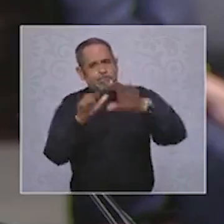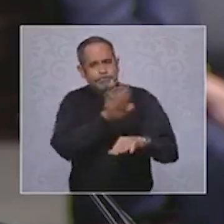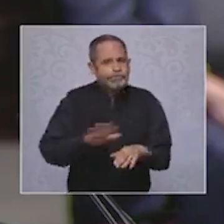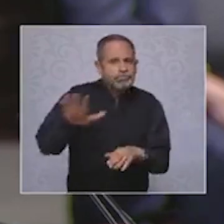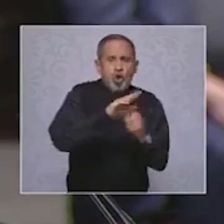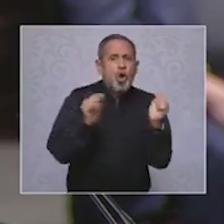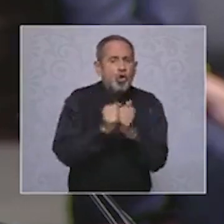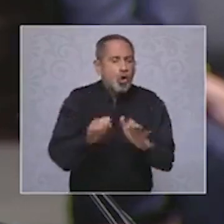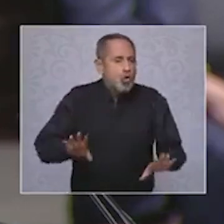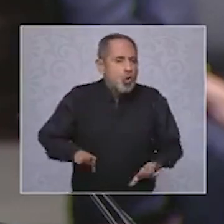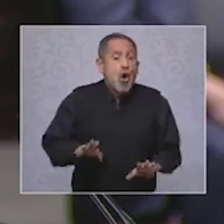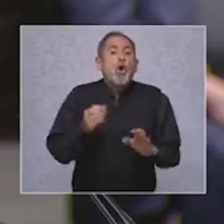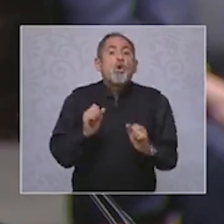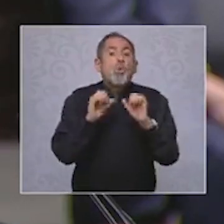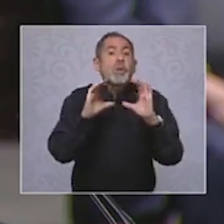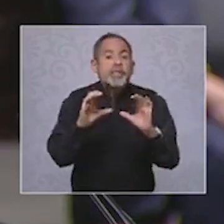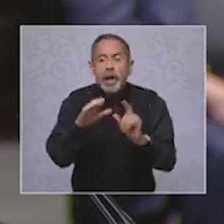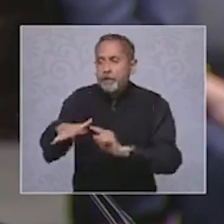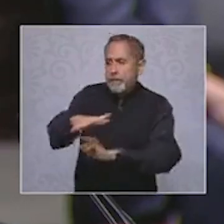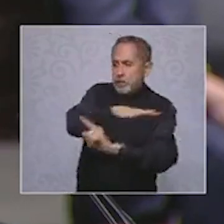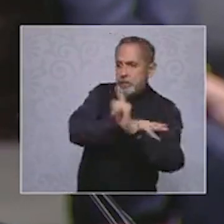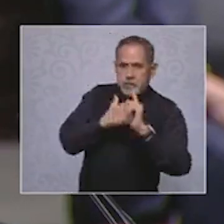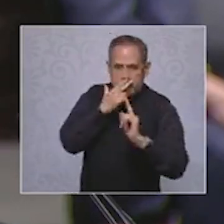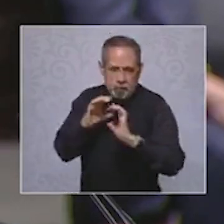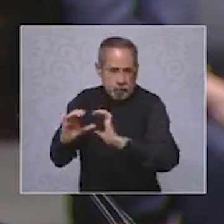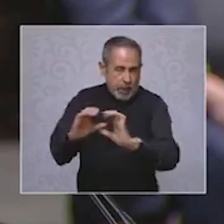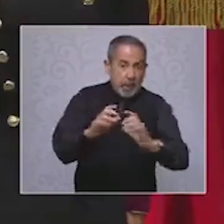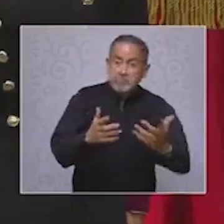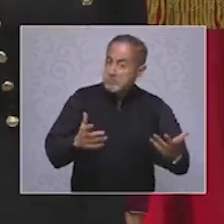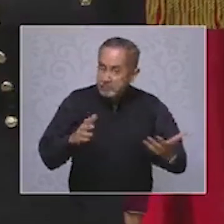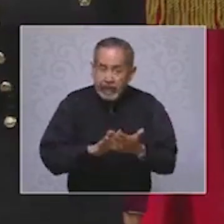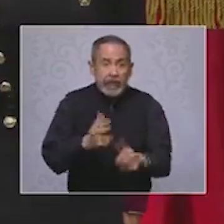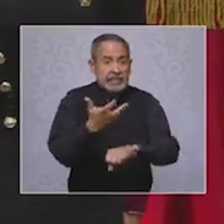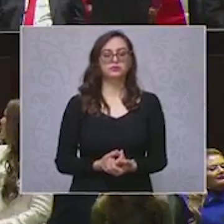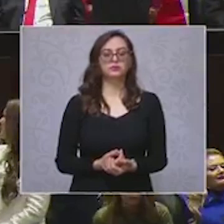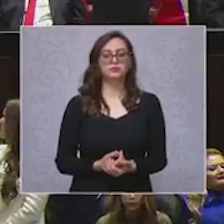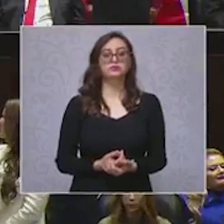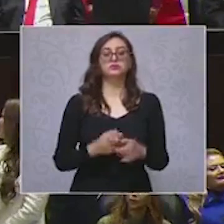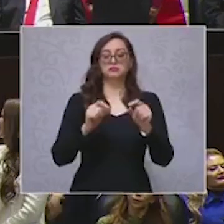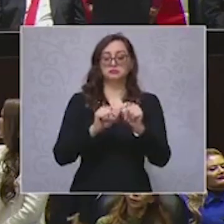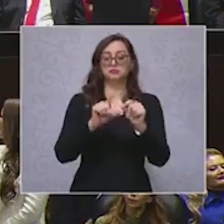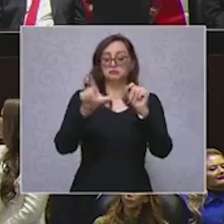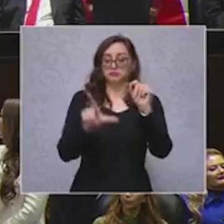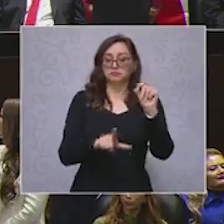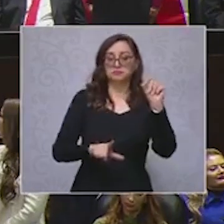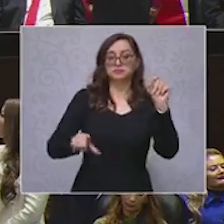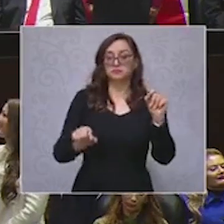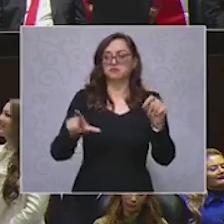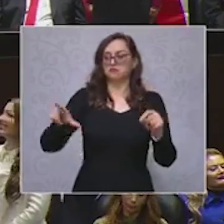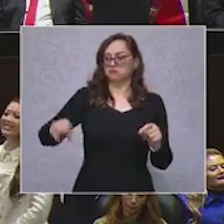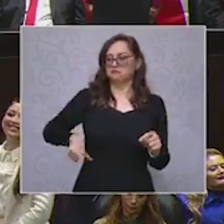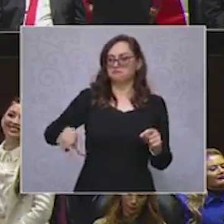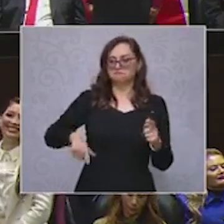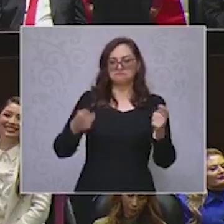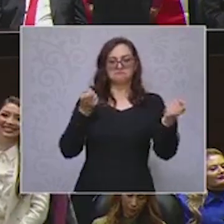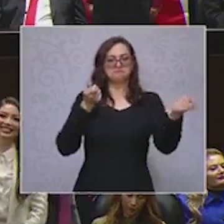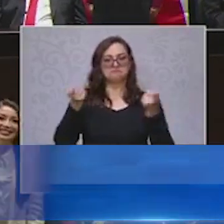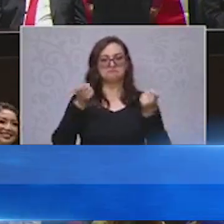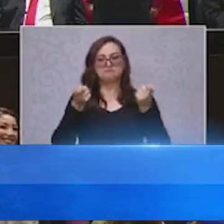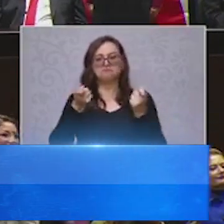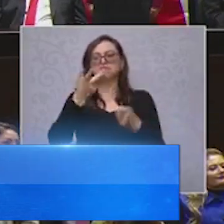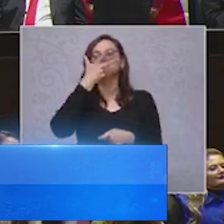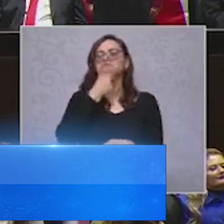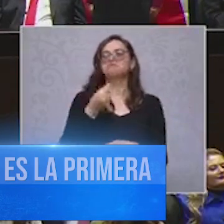y recalcó que Andrés Manuel López Obrador es uno de los políticos más queridos. Hasta siempre, amigo, hermano, dijo la presidenta.